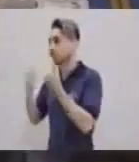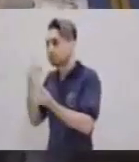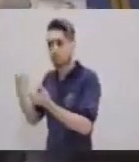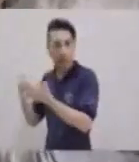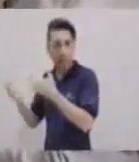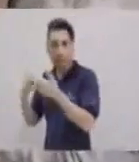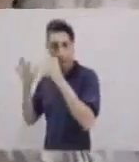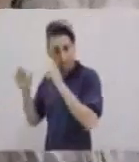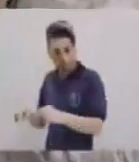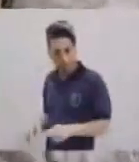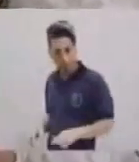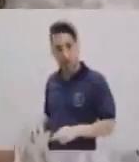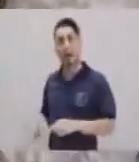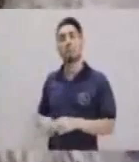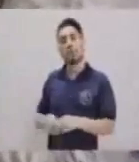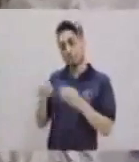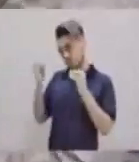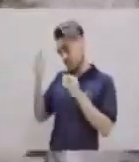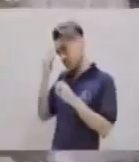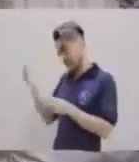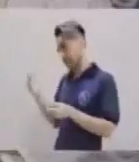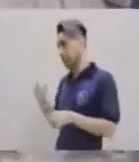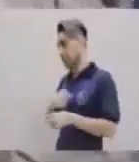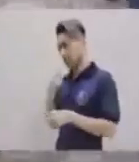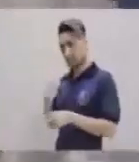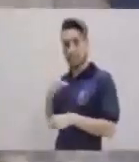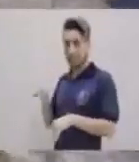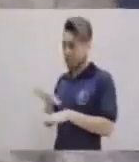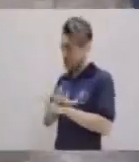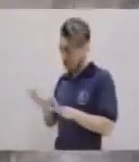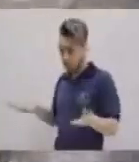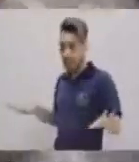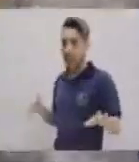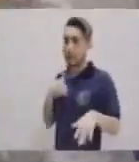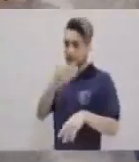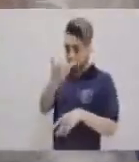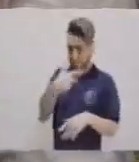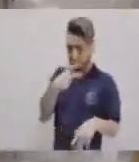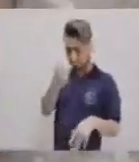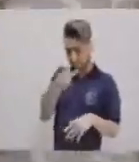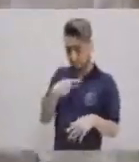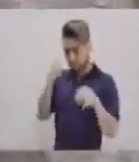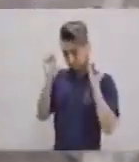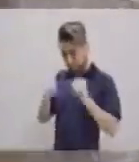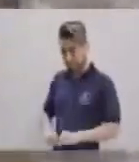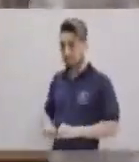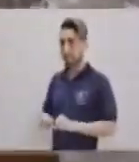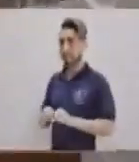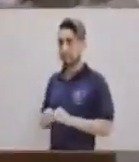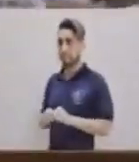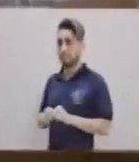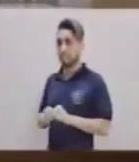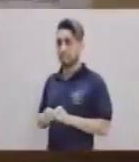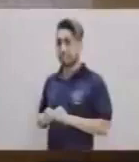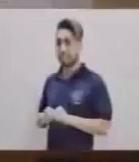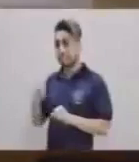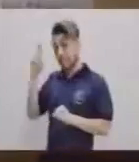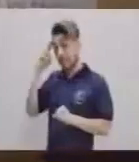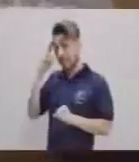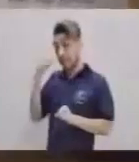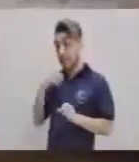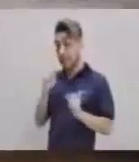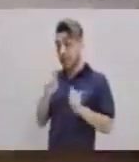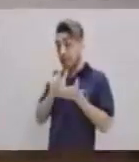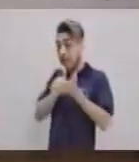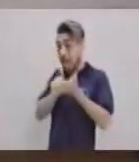Pues claro que sí. Bueno, muchísimas gracias. Evelyn, ya para finalizar, yo la invito, por favor, porque